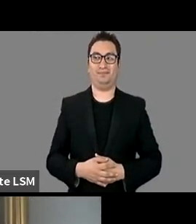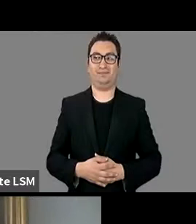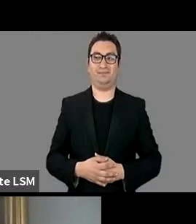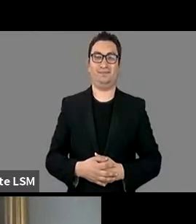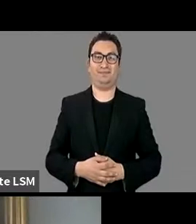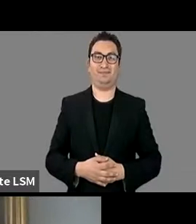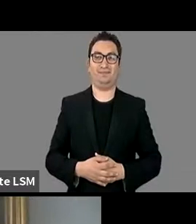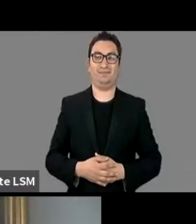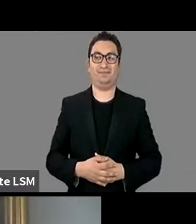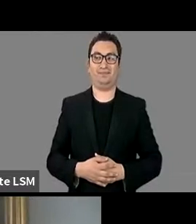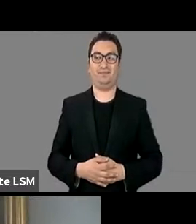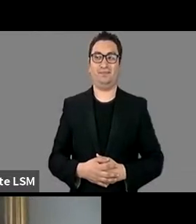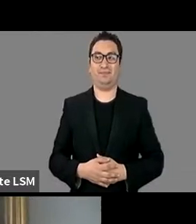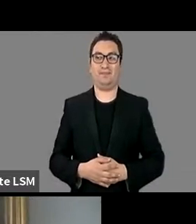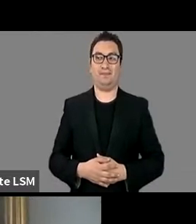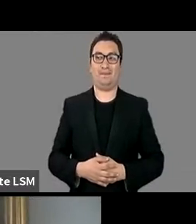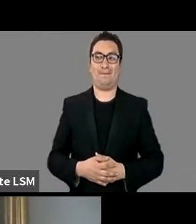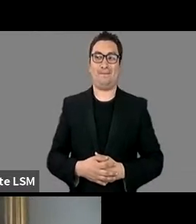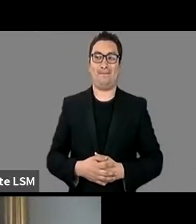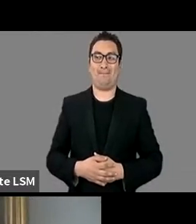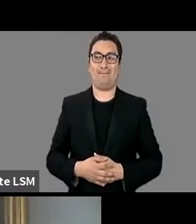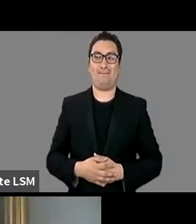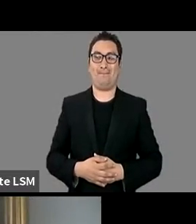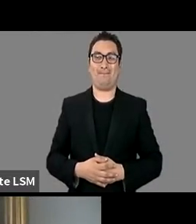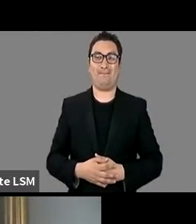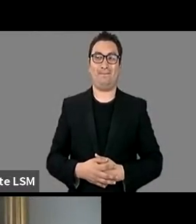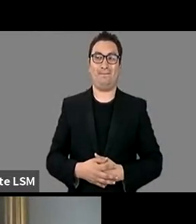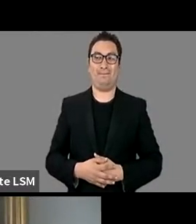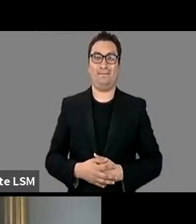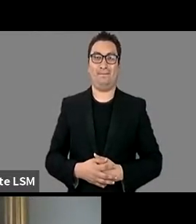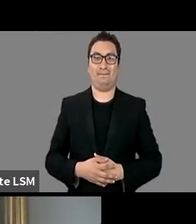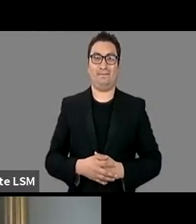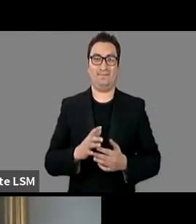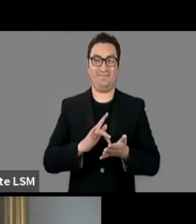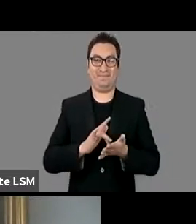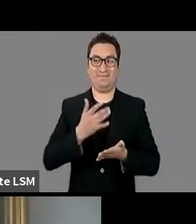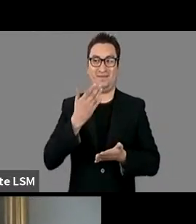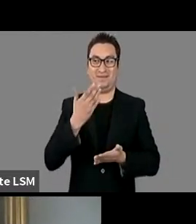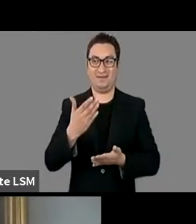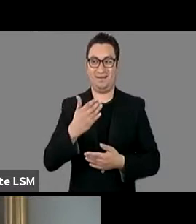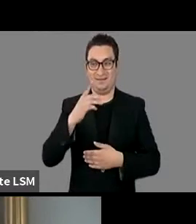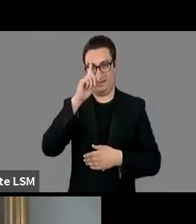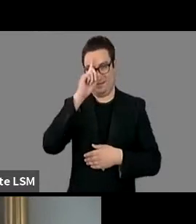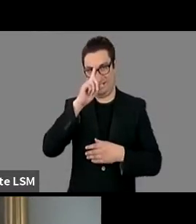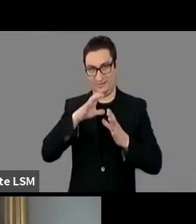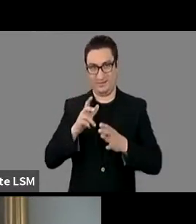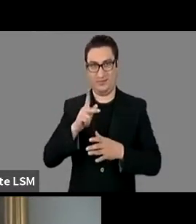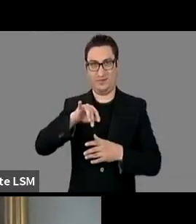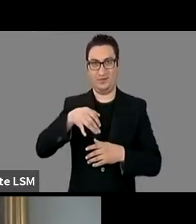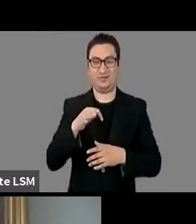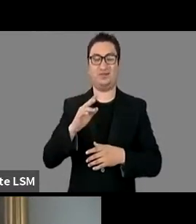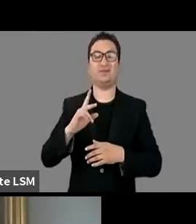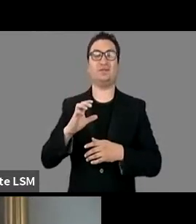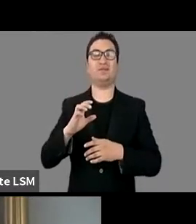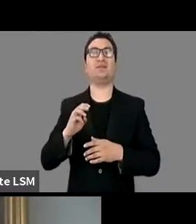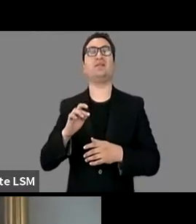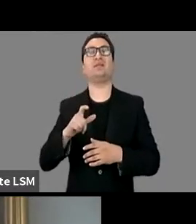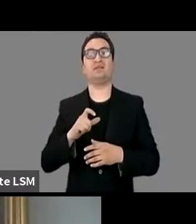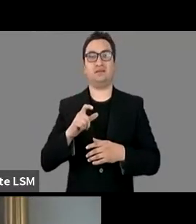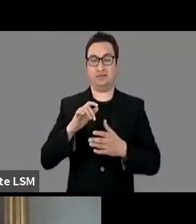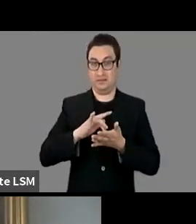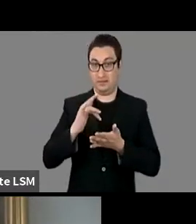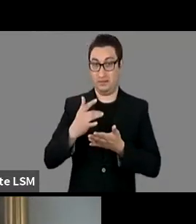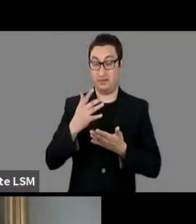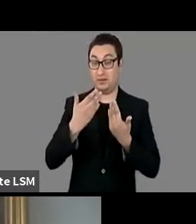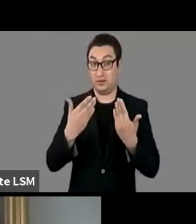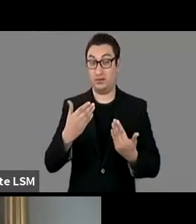Agradecemos las palabras de la consejera de la Judicatura de la Ciudad de México. Enseguida escucharemos a la maestra María del Carmen Carrión Castro,